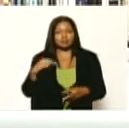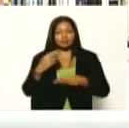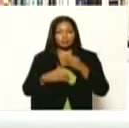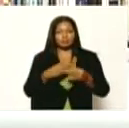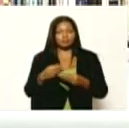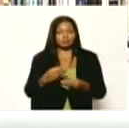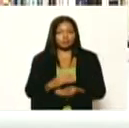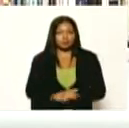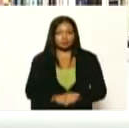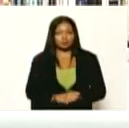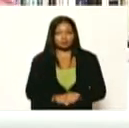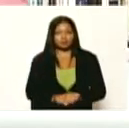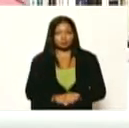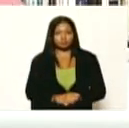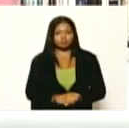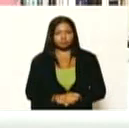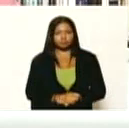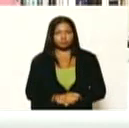método de construcción,